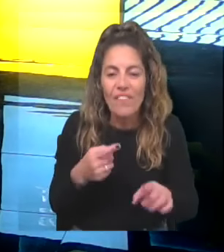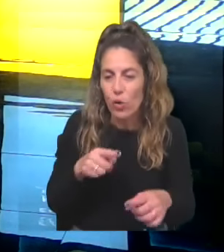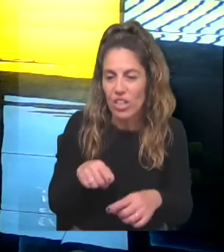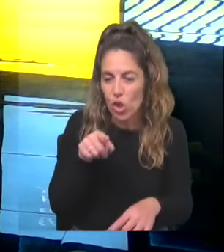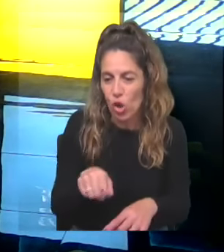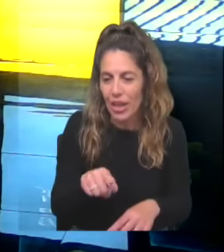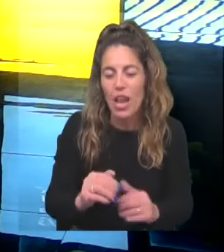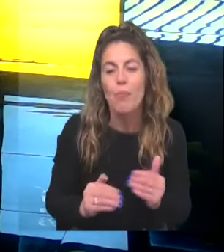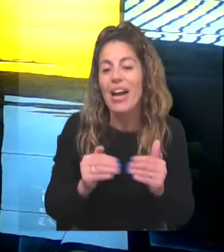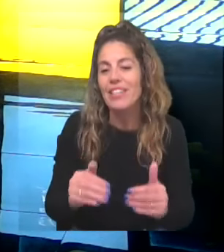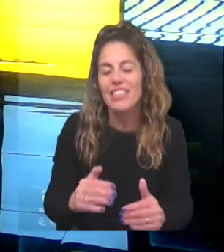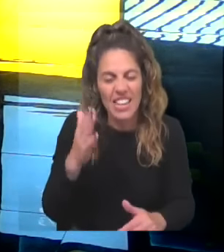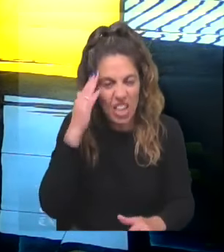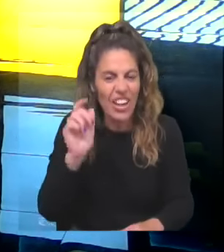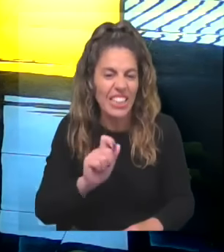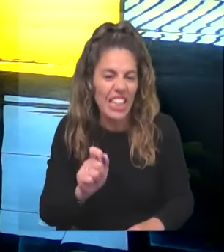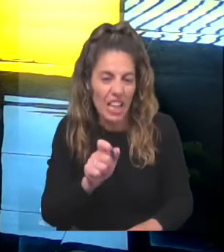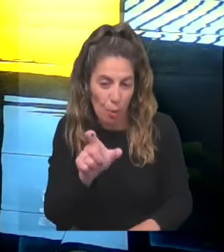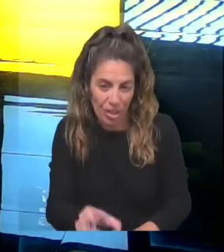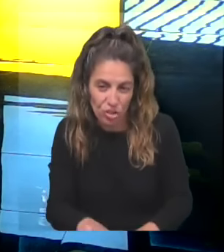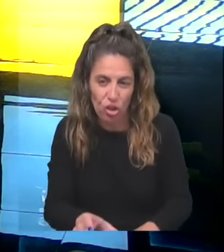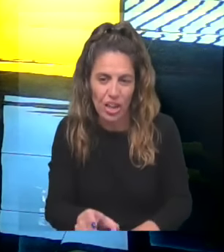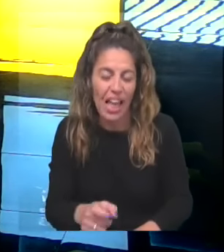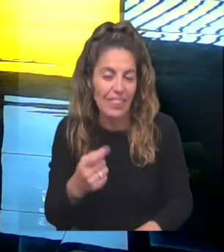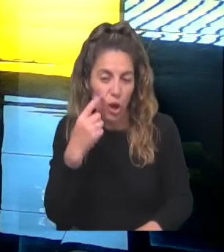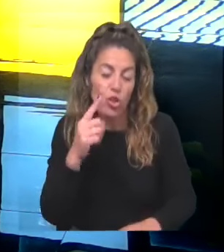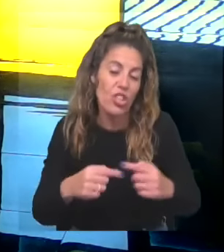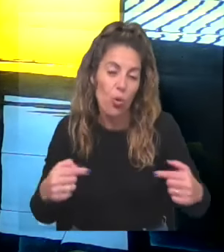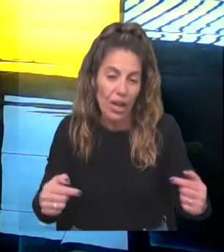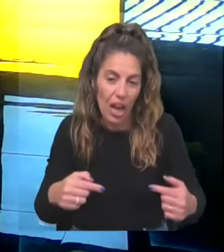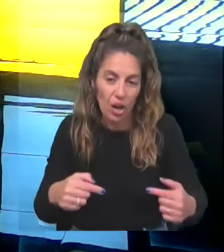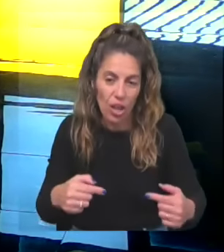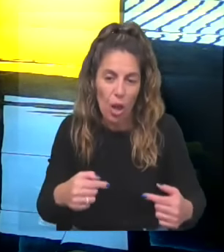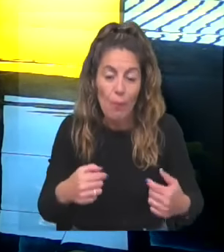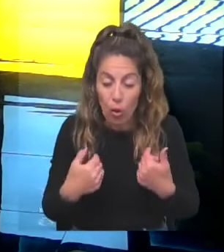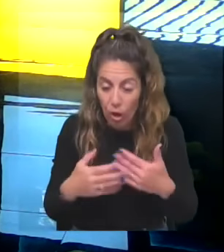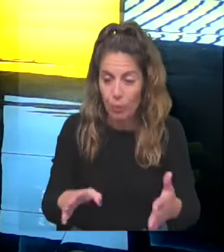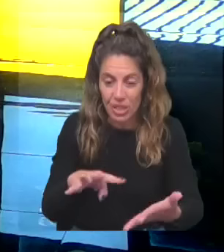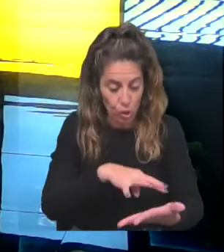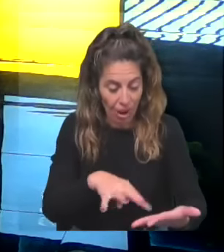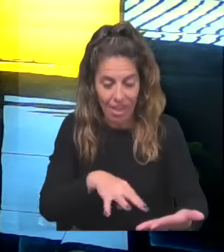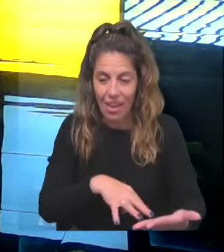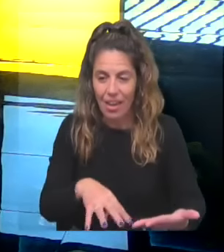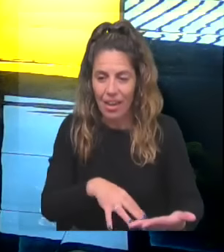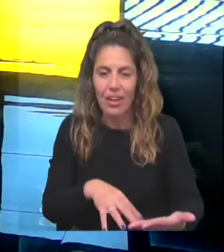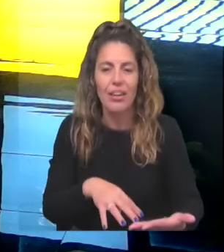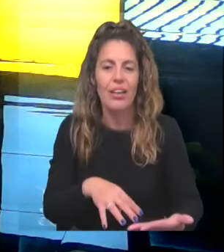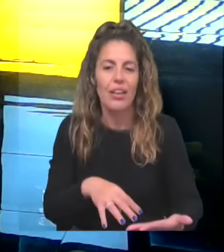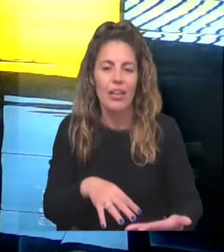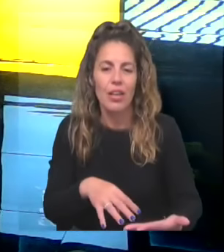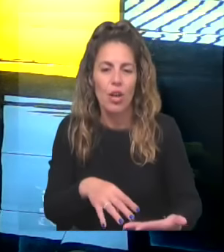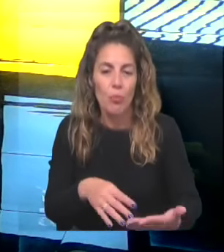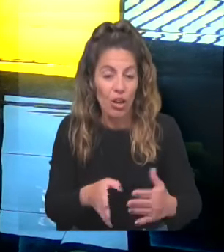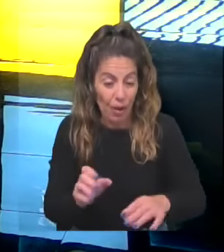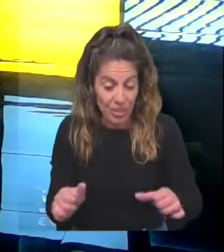él, más allá de saber quién era, de conocer alguna cosa. Pero cuando empiezo a leer, porque vamos a hacer